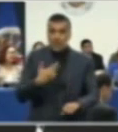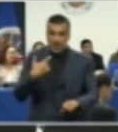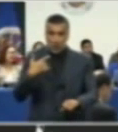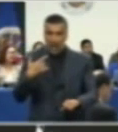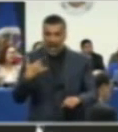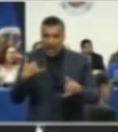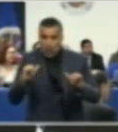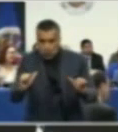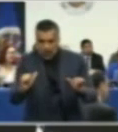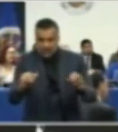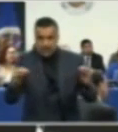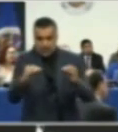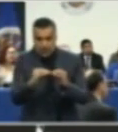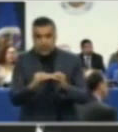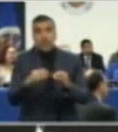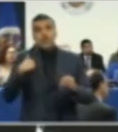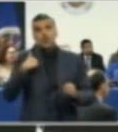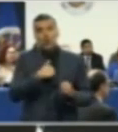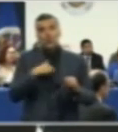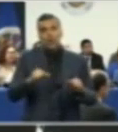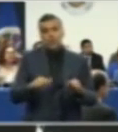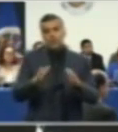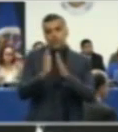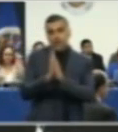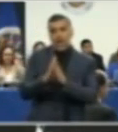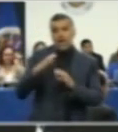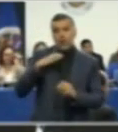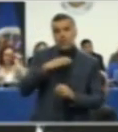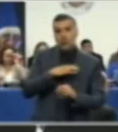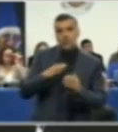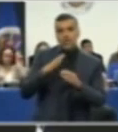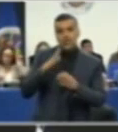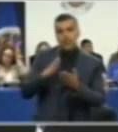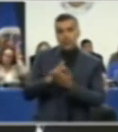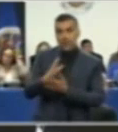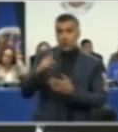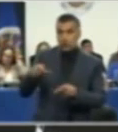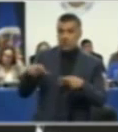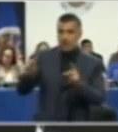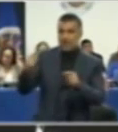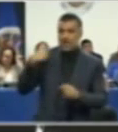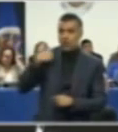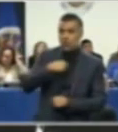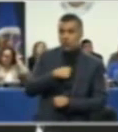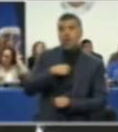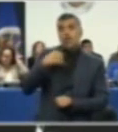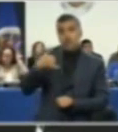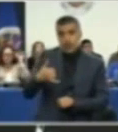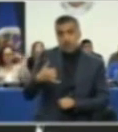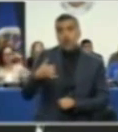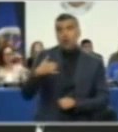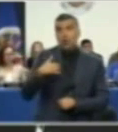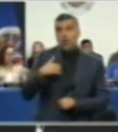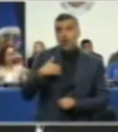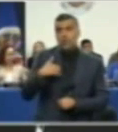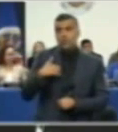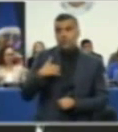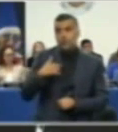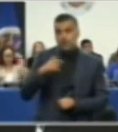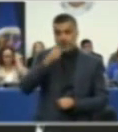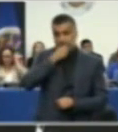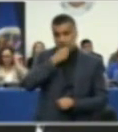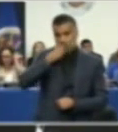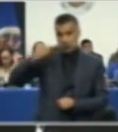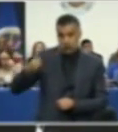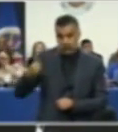hacer aún más. Y por eso solicitamos a la Comisión Interamericana que con relación a este tema nos permita, y voy a pasar inmediatamente el uso de